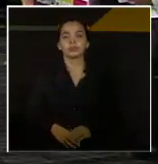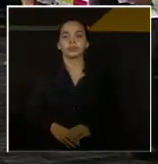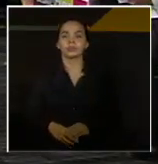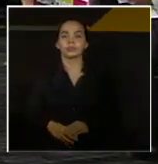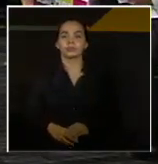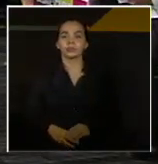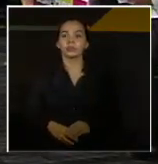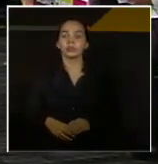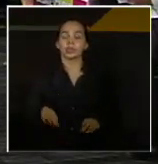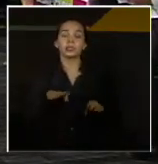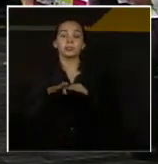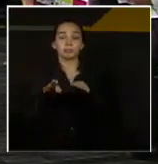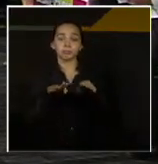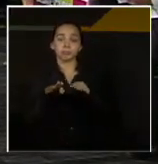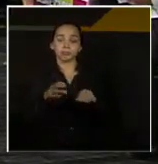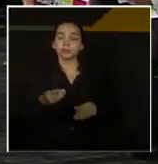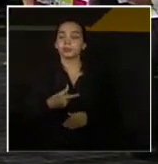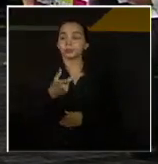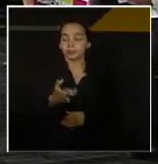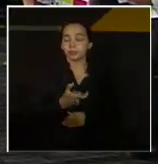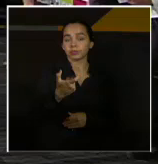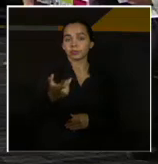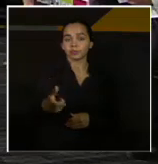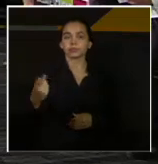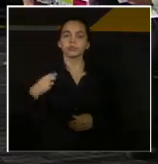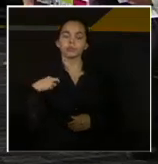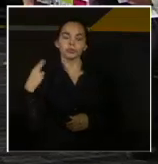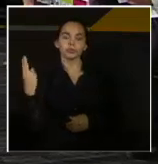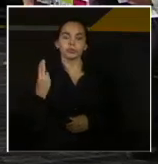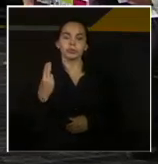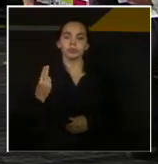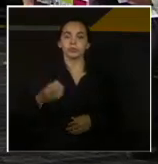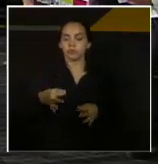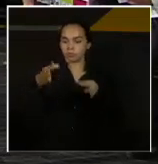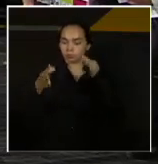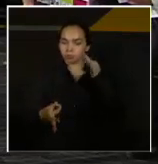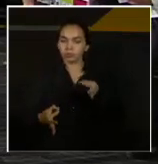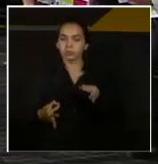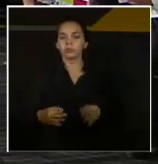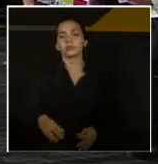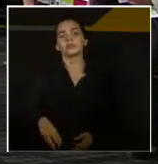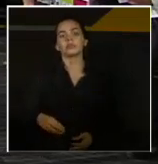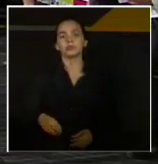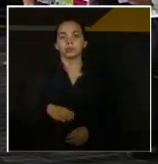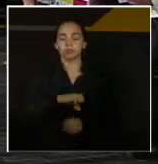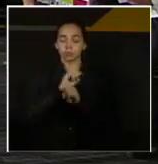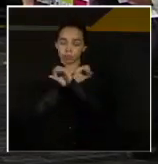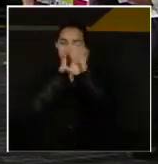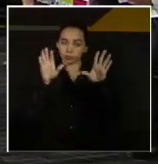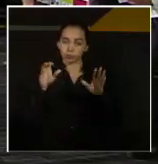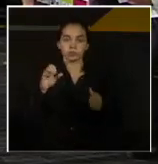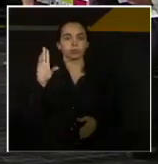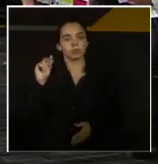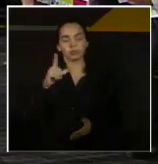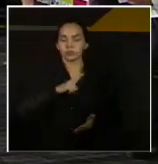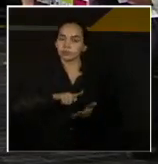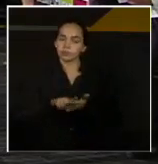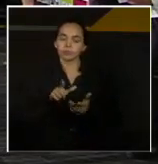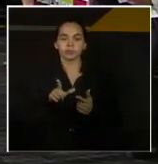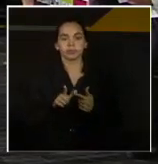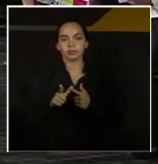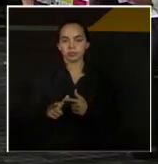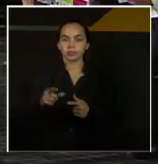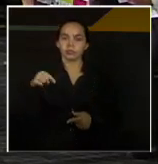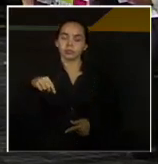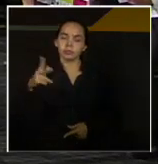los empleos y a las inversiones, y que necesitamos un sistema de justicia sólido, transparente e imparcial. En ese sentido,